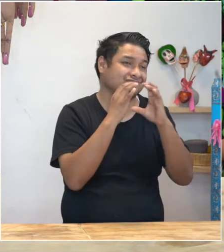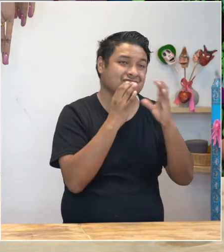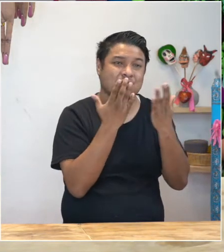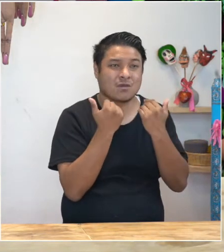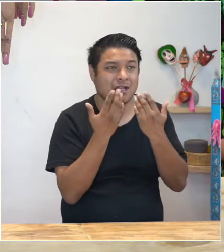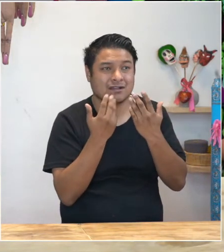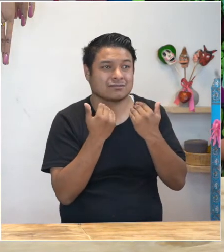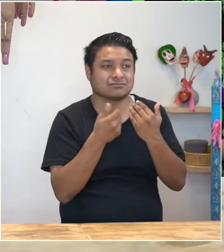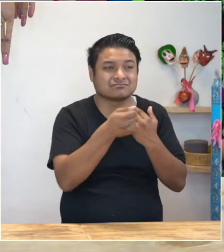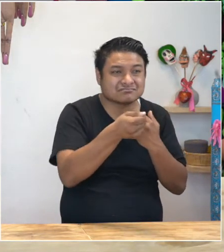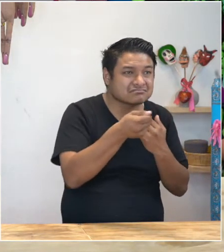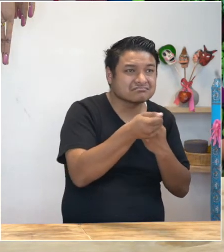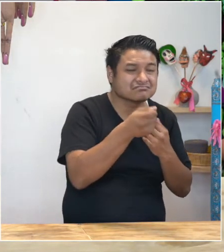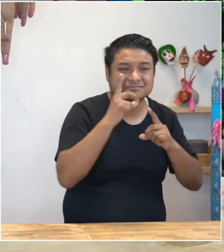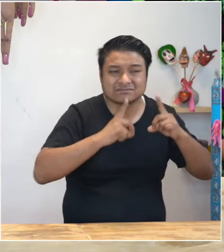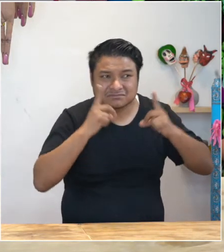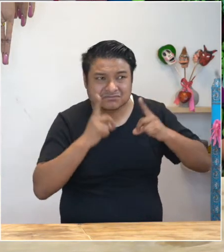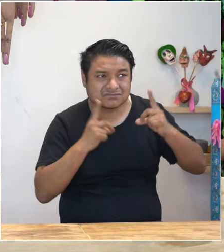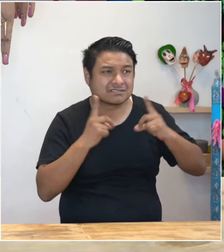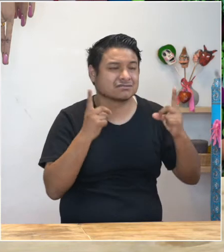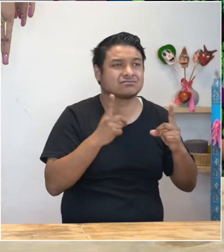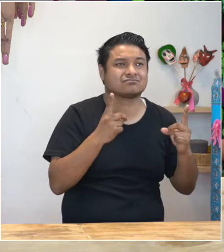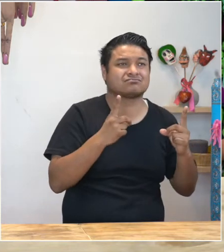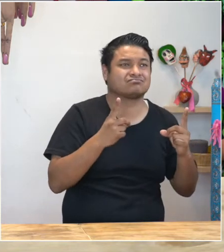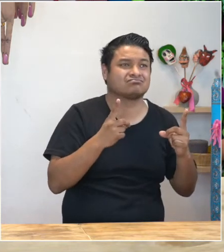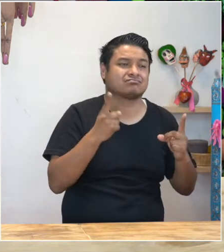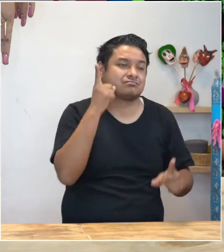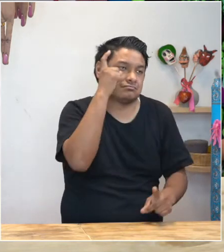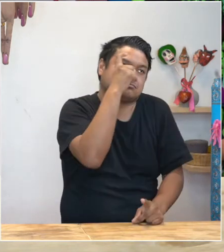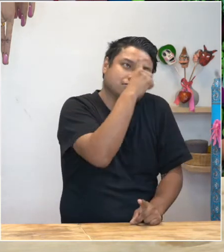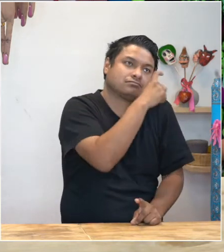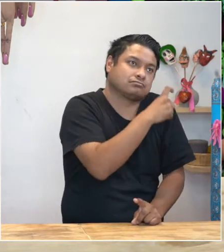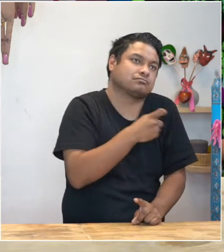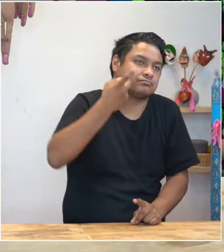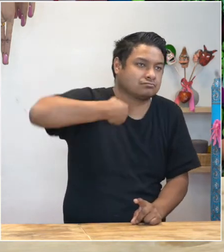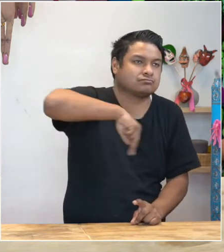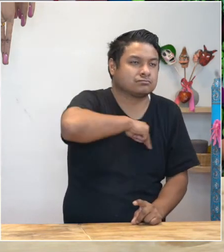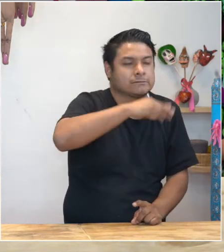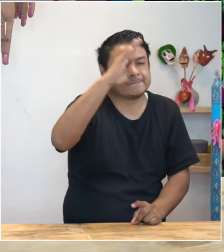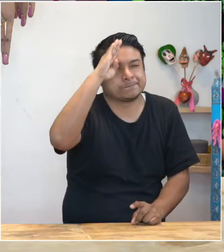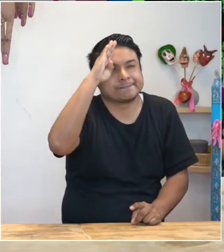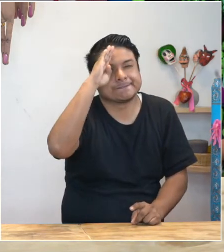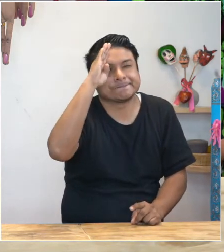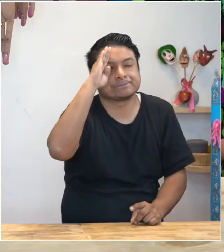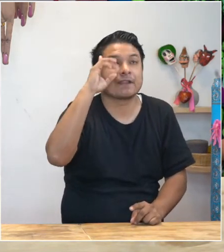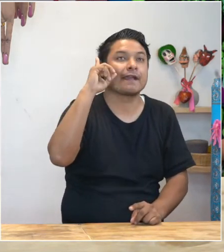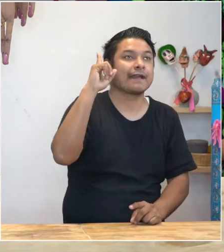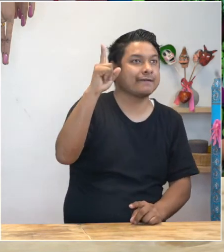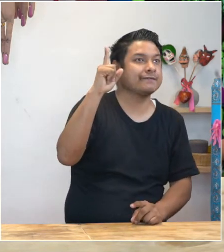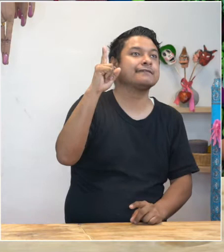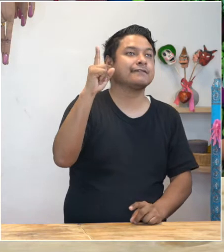incluimos todo el vocabulario necesario para poder acudir al banco, para dárselo a